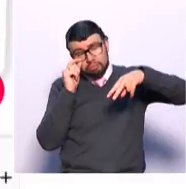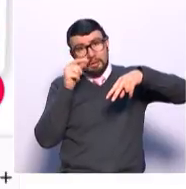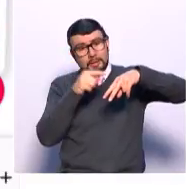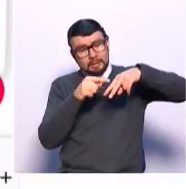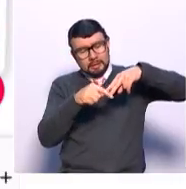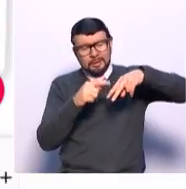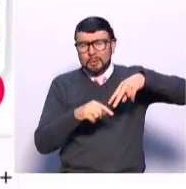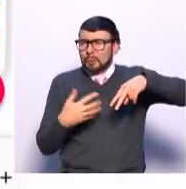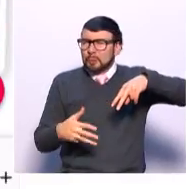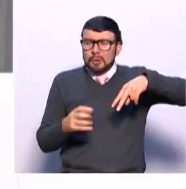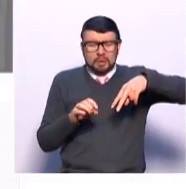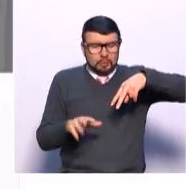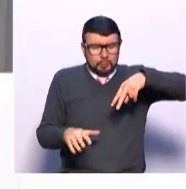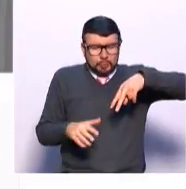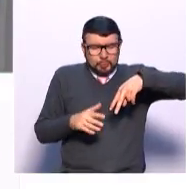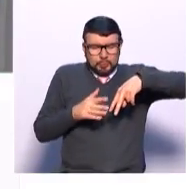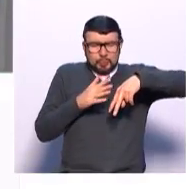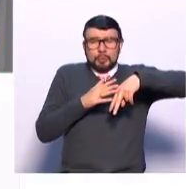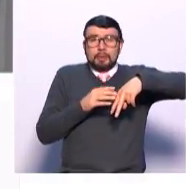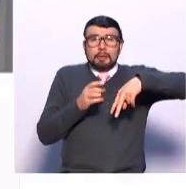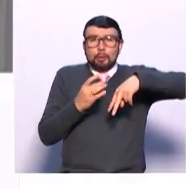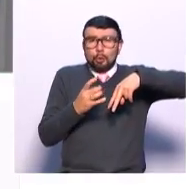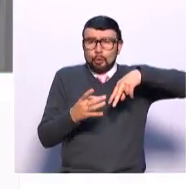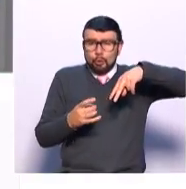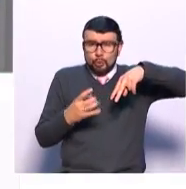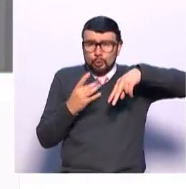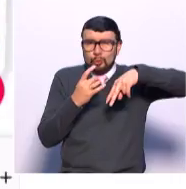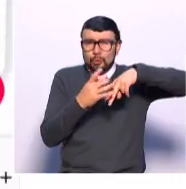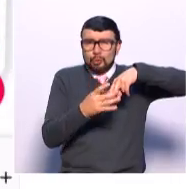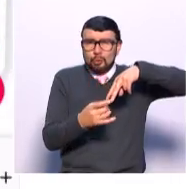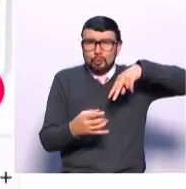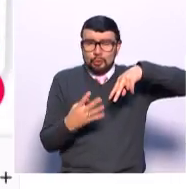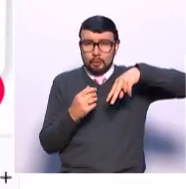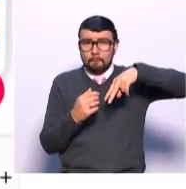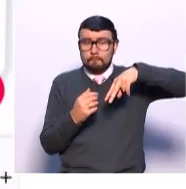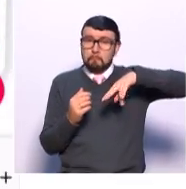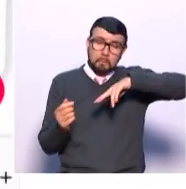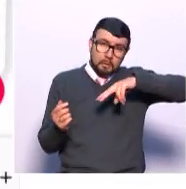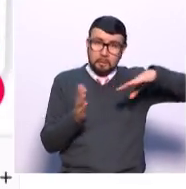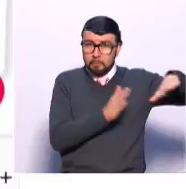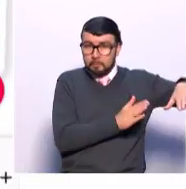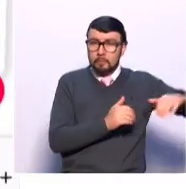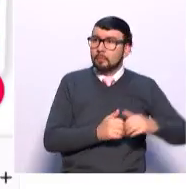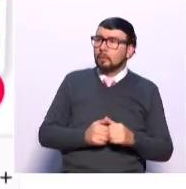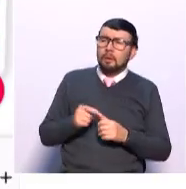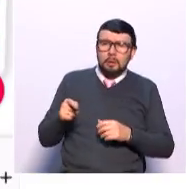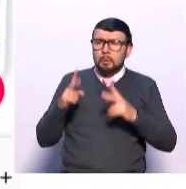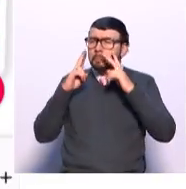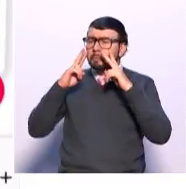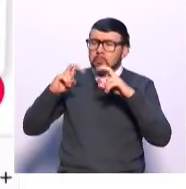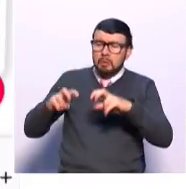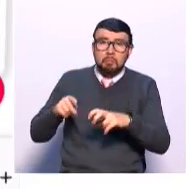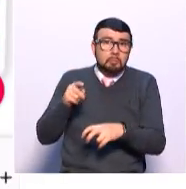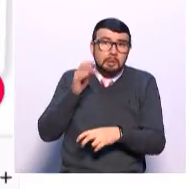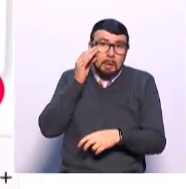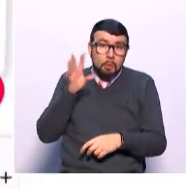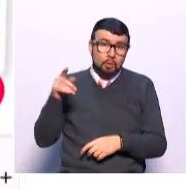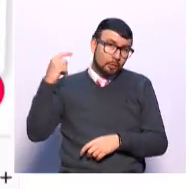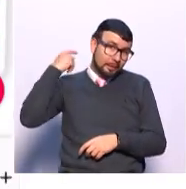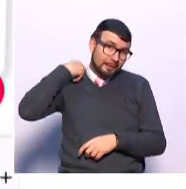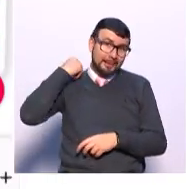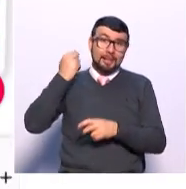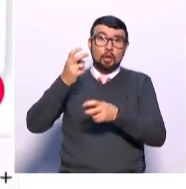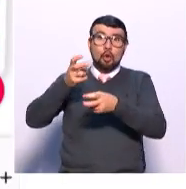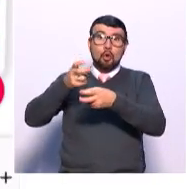y hay otra cosa que del nervio hay otra que hay que descartar y es que la persona tenga por ejemplo la columna torcida como